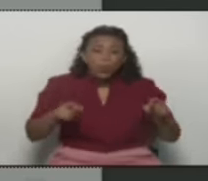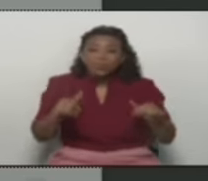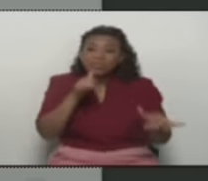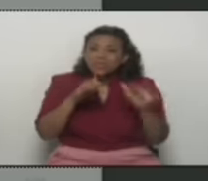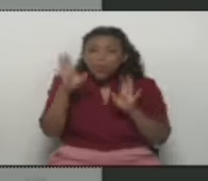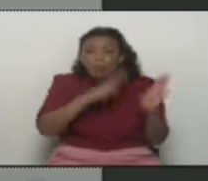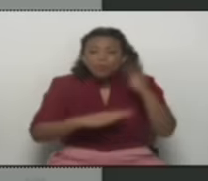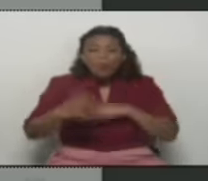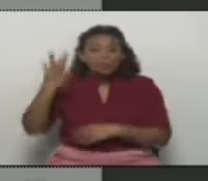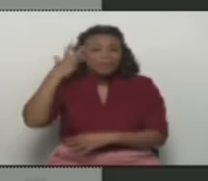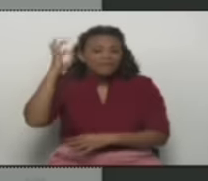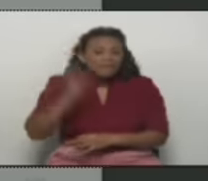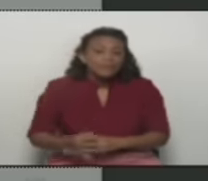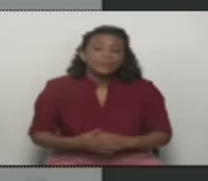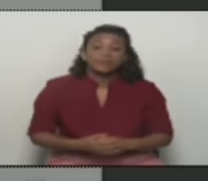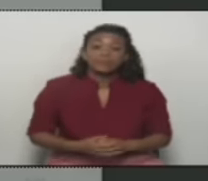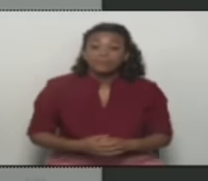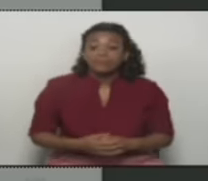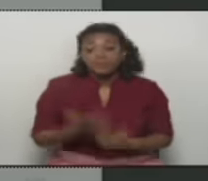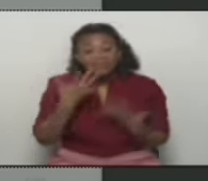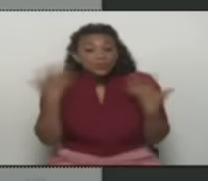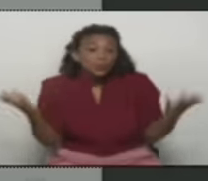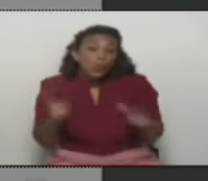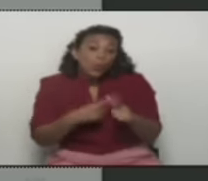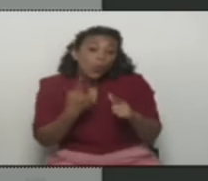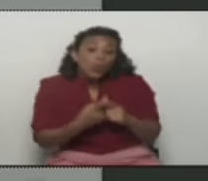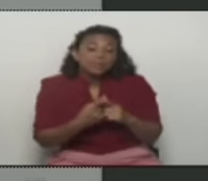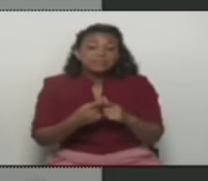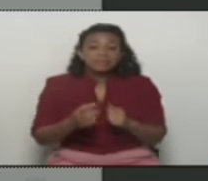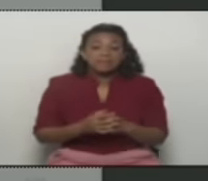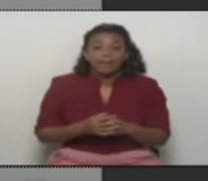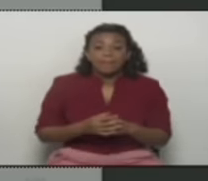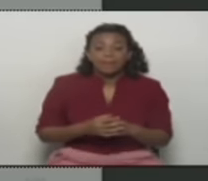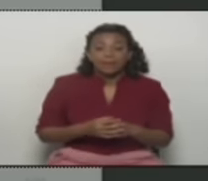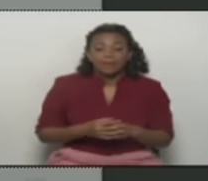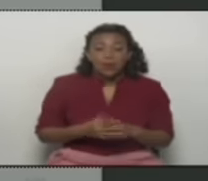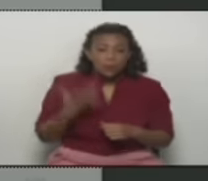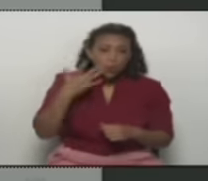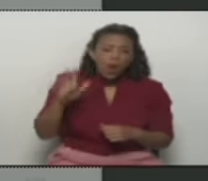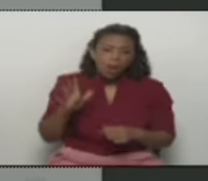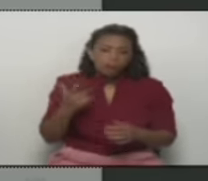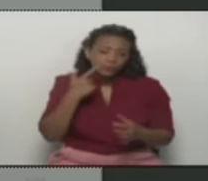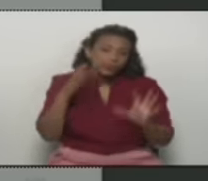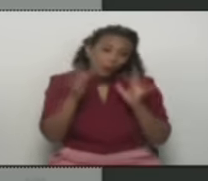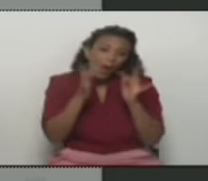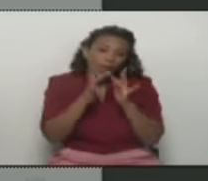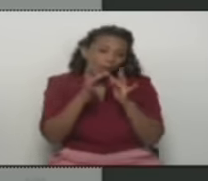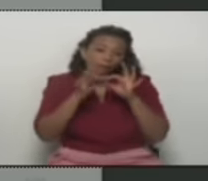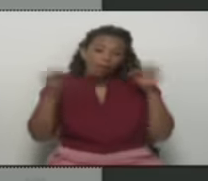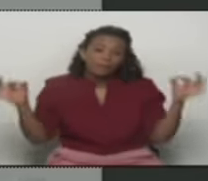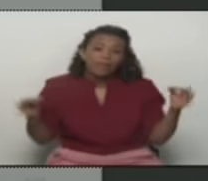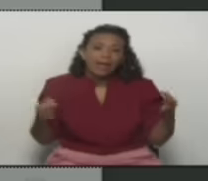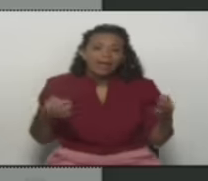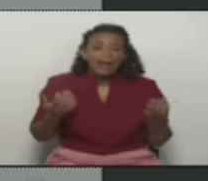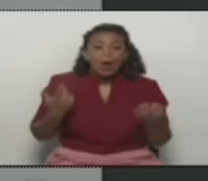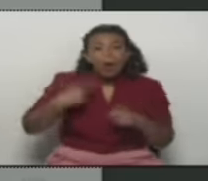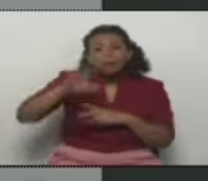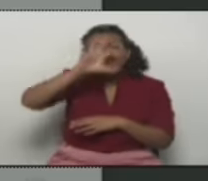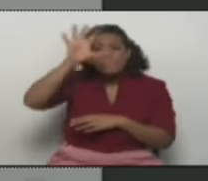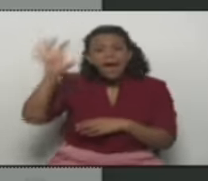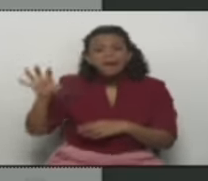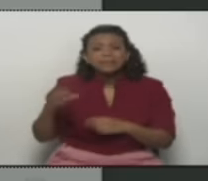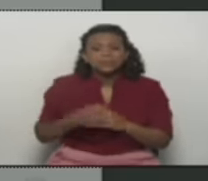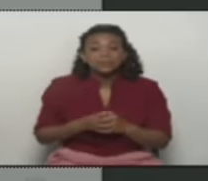Un ejemplo último, porque sé que estoy hablando mucho. El Guardian, yo me encadeno, ¿cierto? Pero el Guardian... Nadie se ha dado cuenta. Nadie se